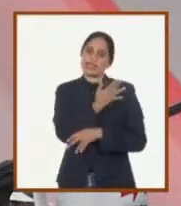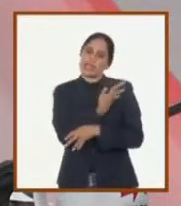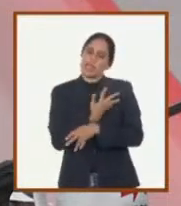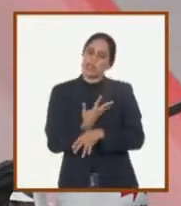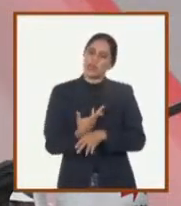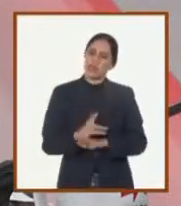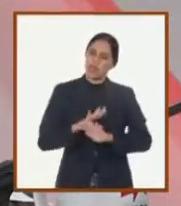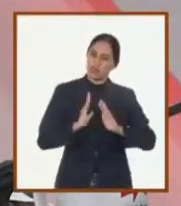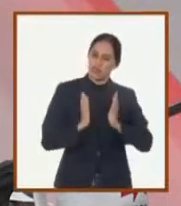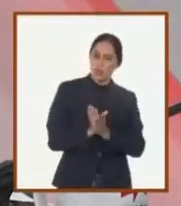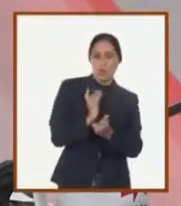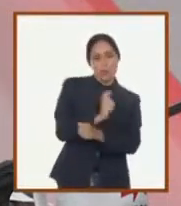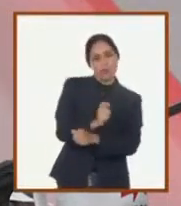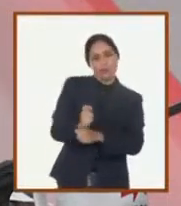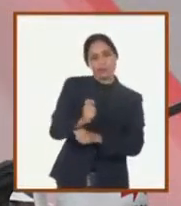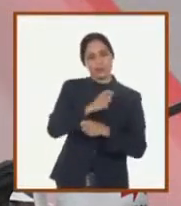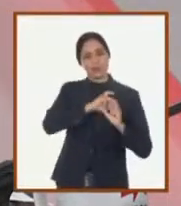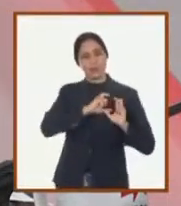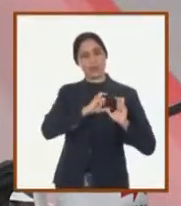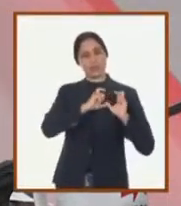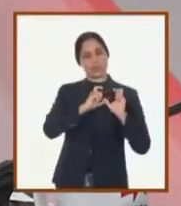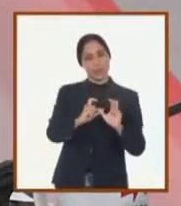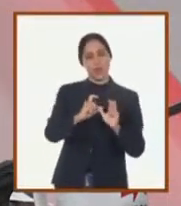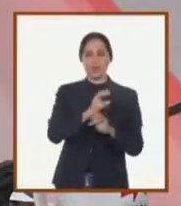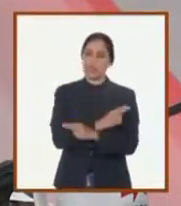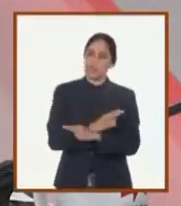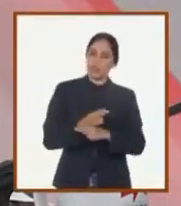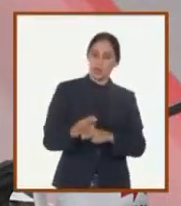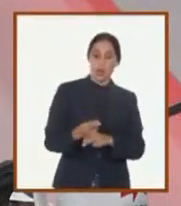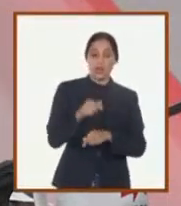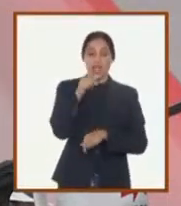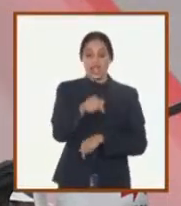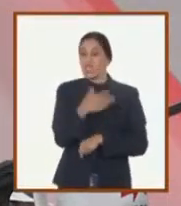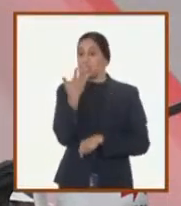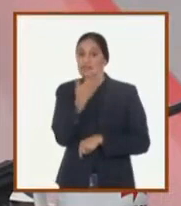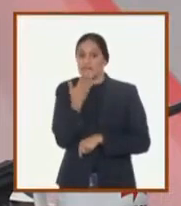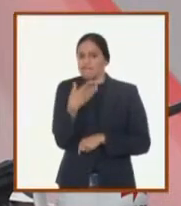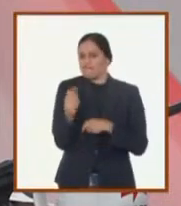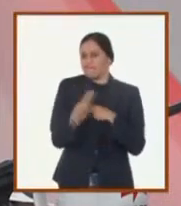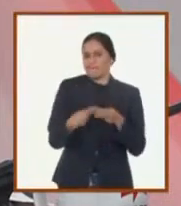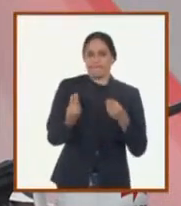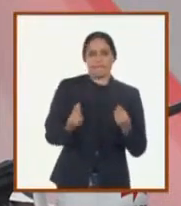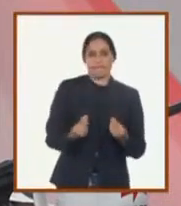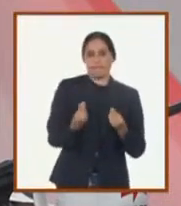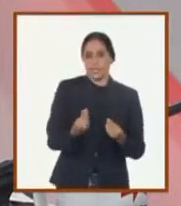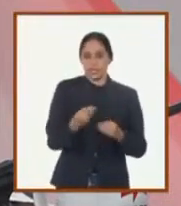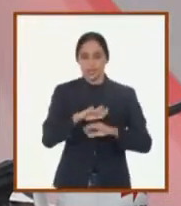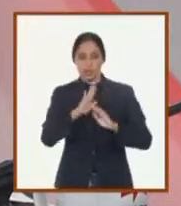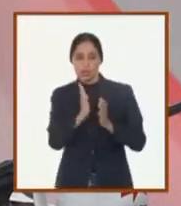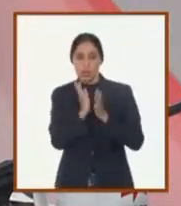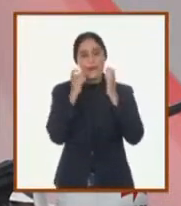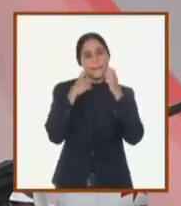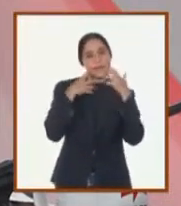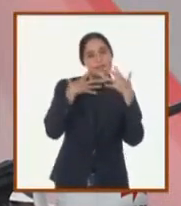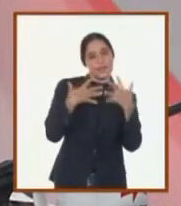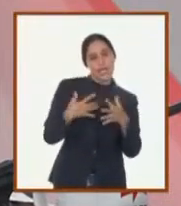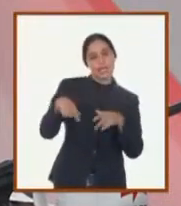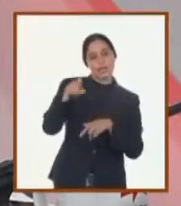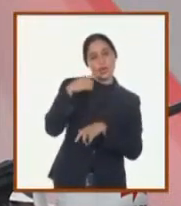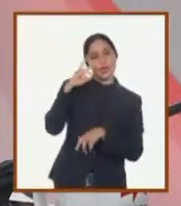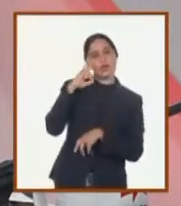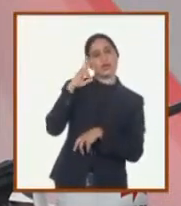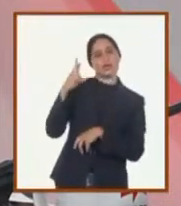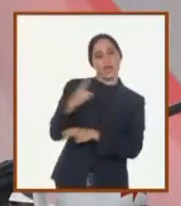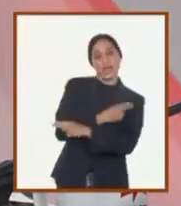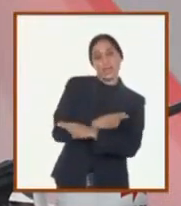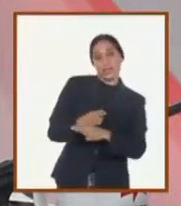que también tenía esa sensibilidad para la historia aquella que se ocupó de guardar hasta el último papelito para que se contara bien la historia de